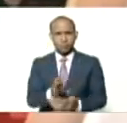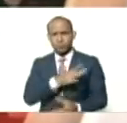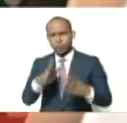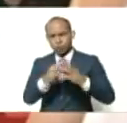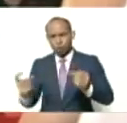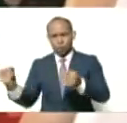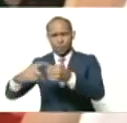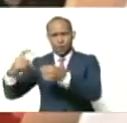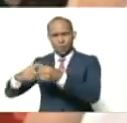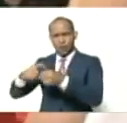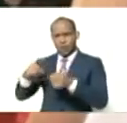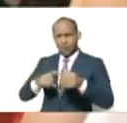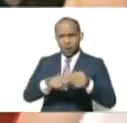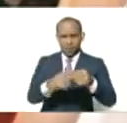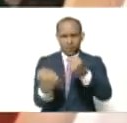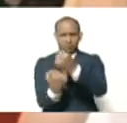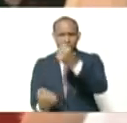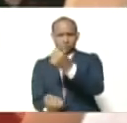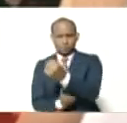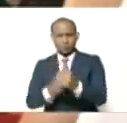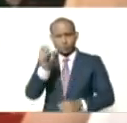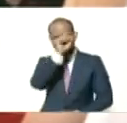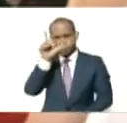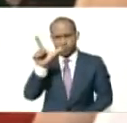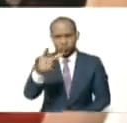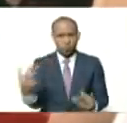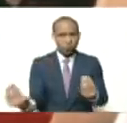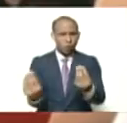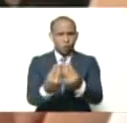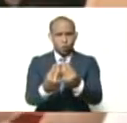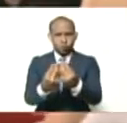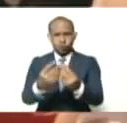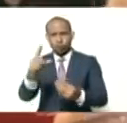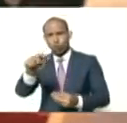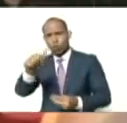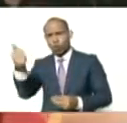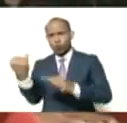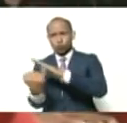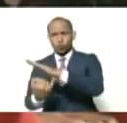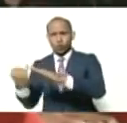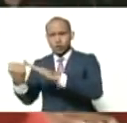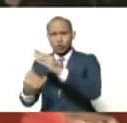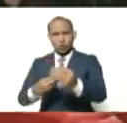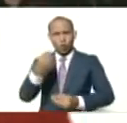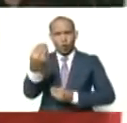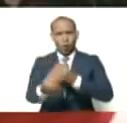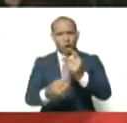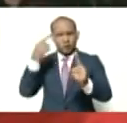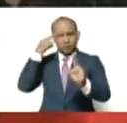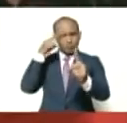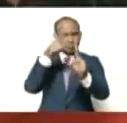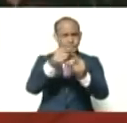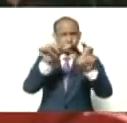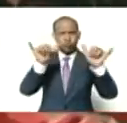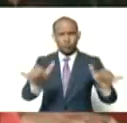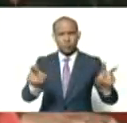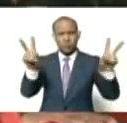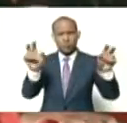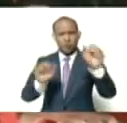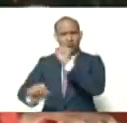nuestras estructuras del partido en conjunto con las demás instancias que procuren la defensa de la